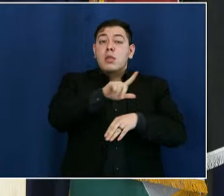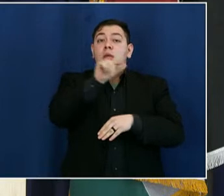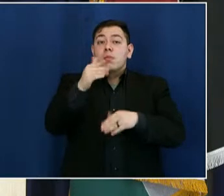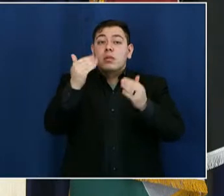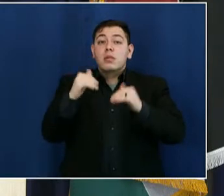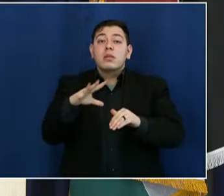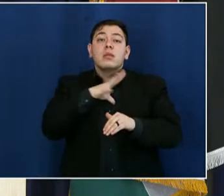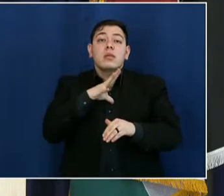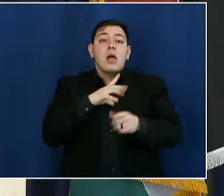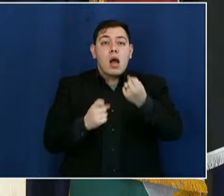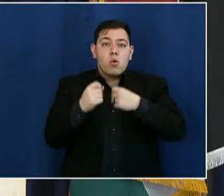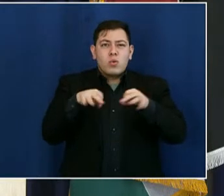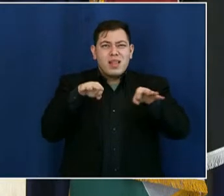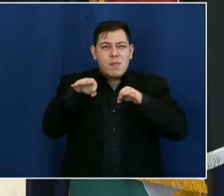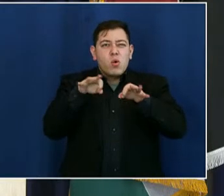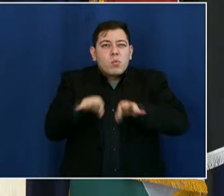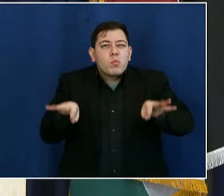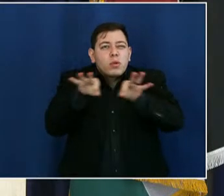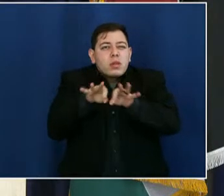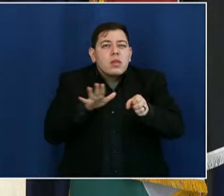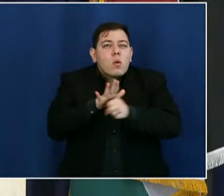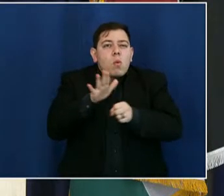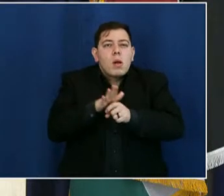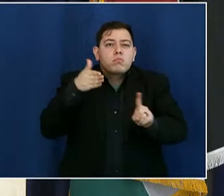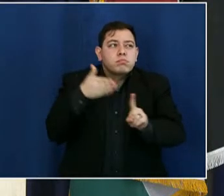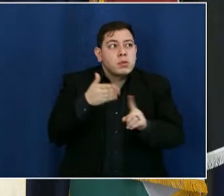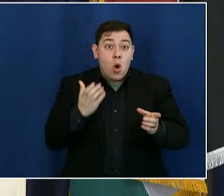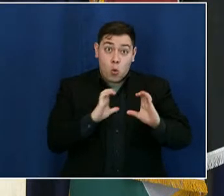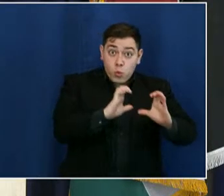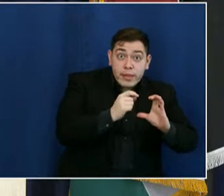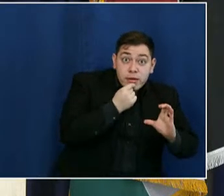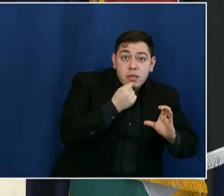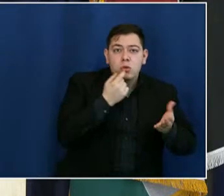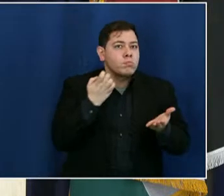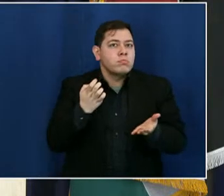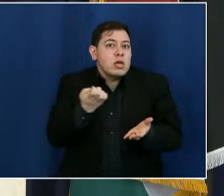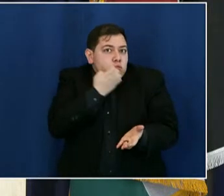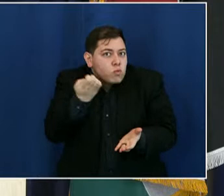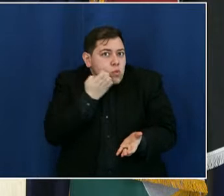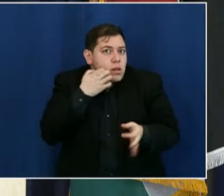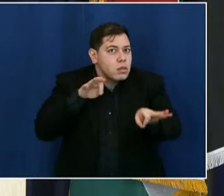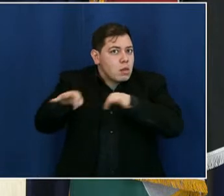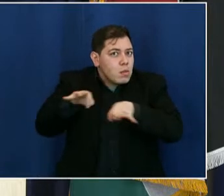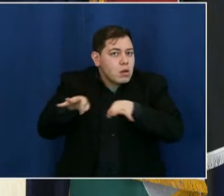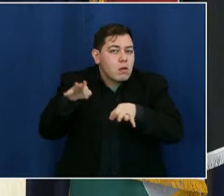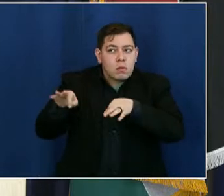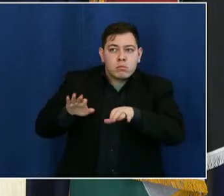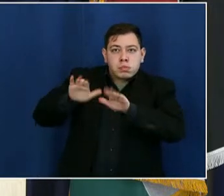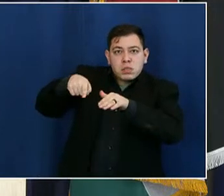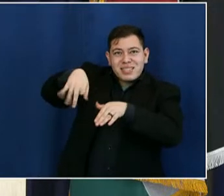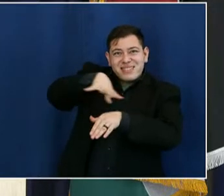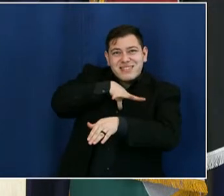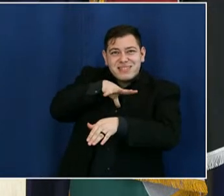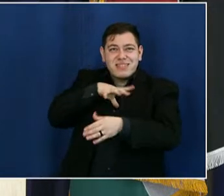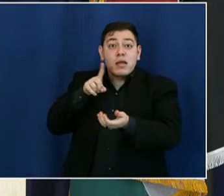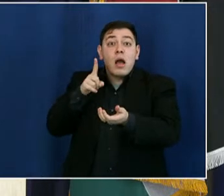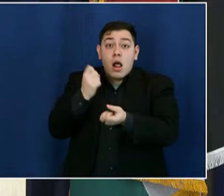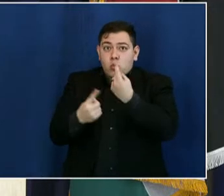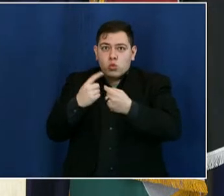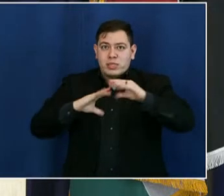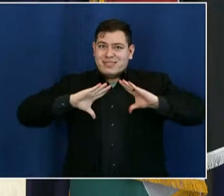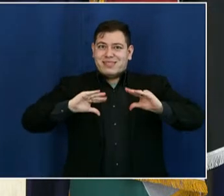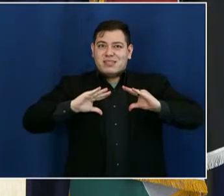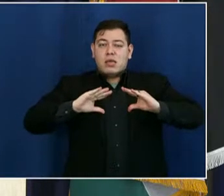vienen siendo aquellos en la educación, los que cuidan a los niños, las personas que trabajan en los